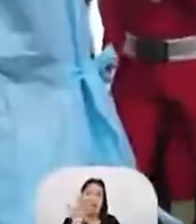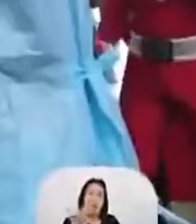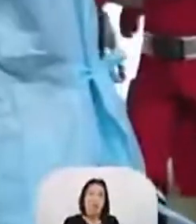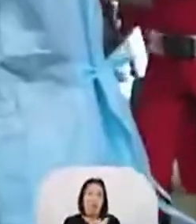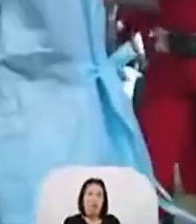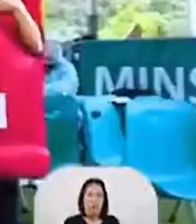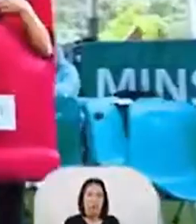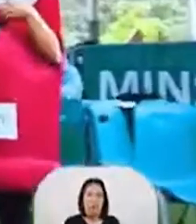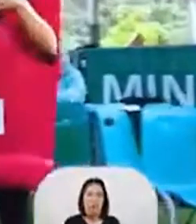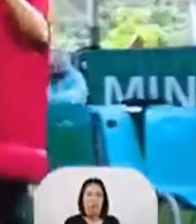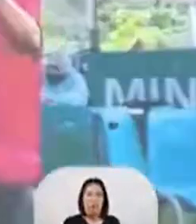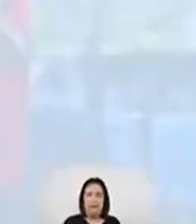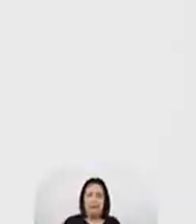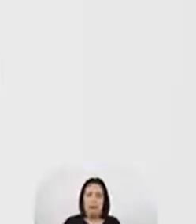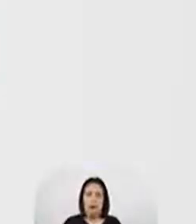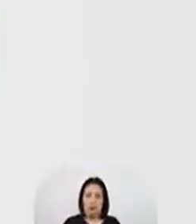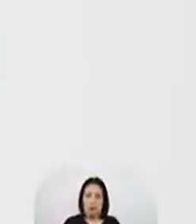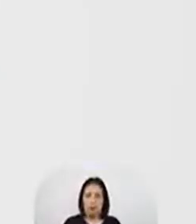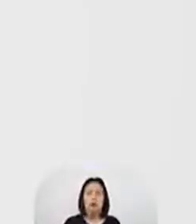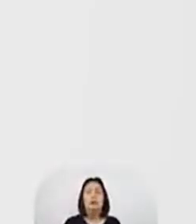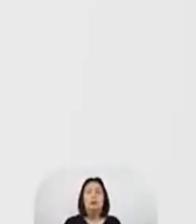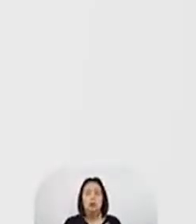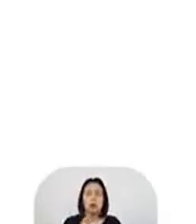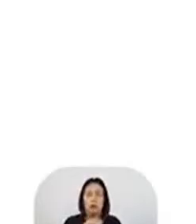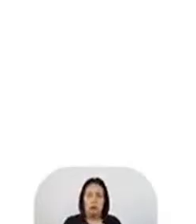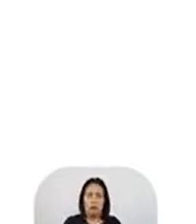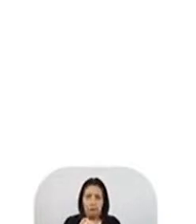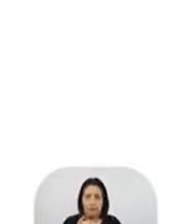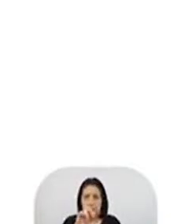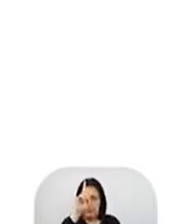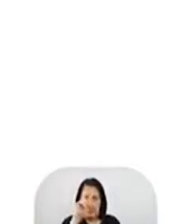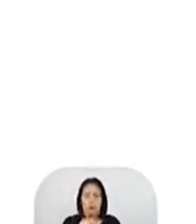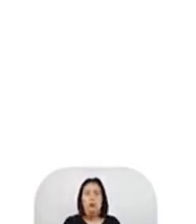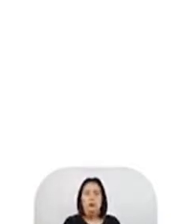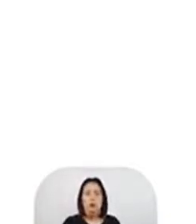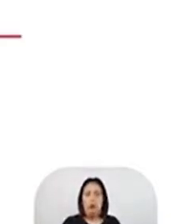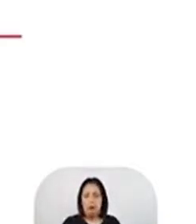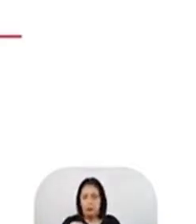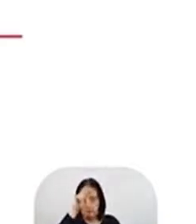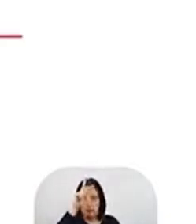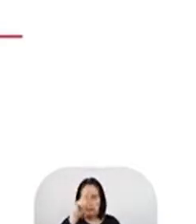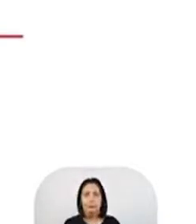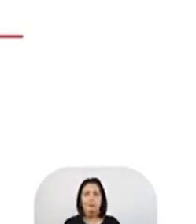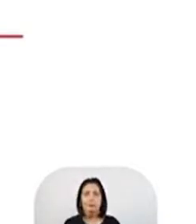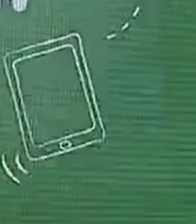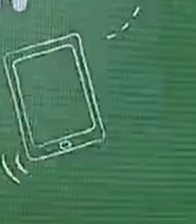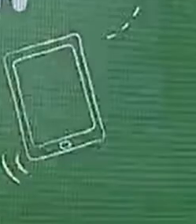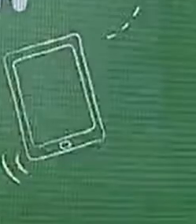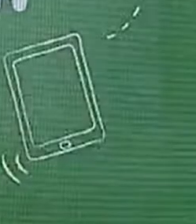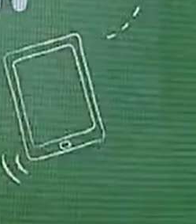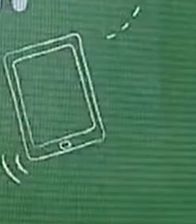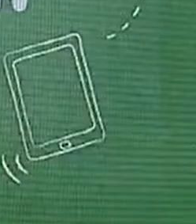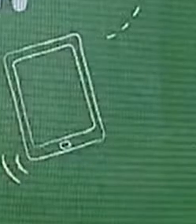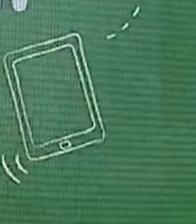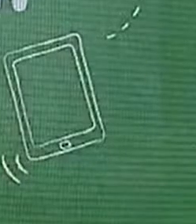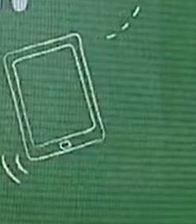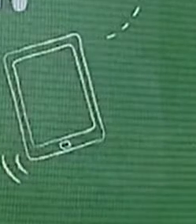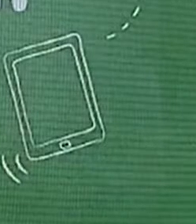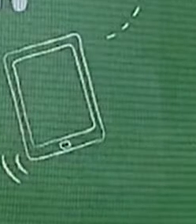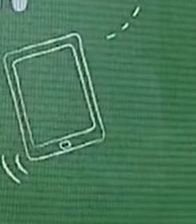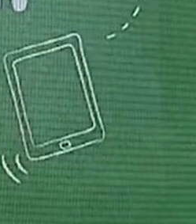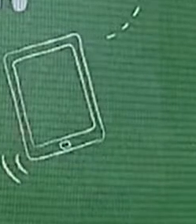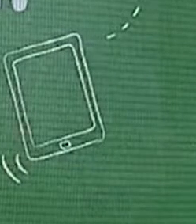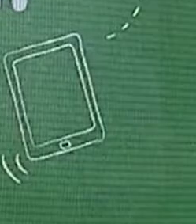esta fiesta por un nuevo futuro. Ministerio de Salud. Bicentenario del Perú. Gobierno del Perú. En Aprende en Casa,